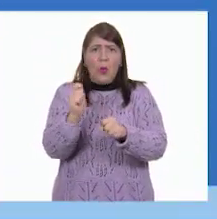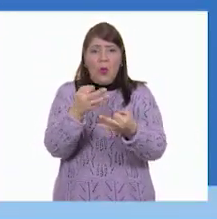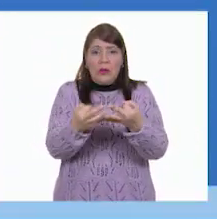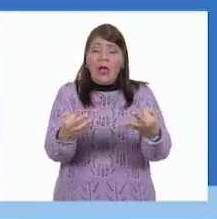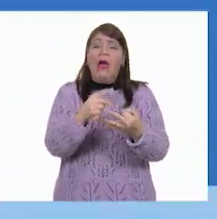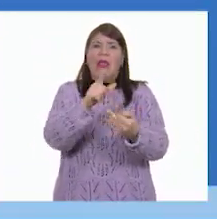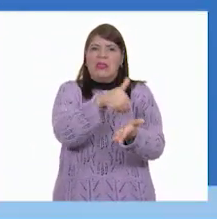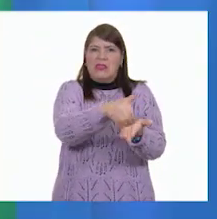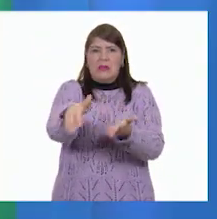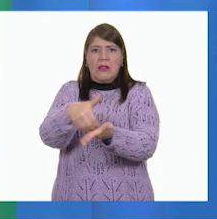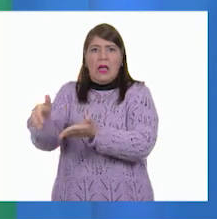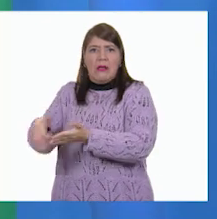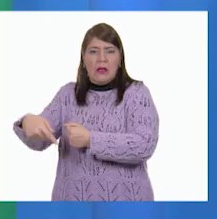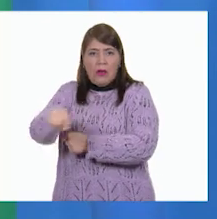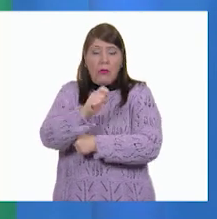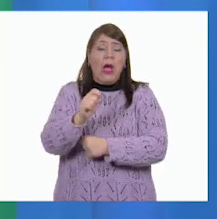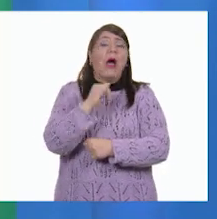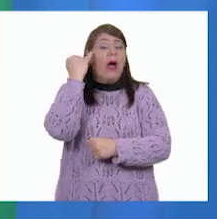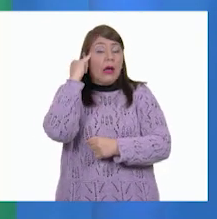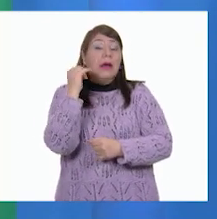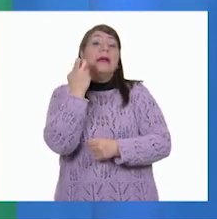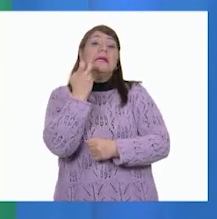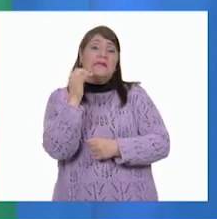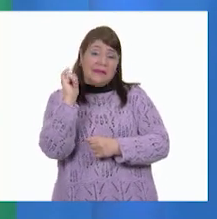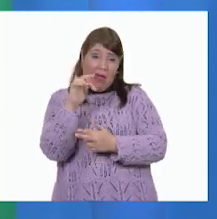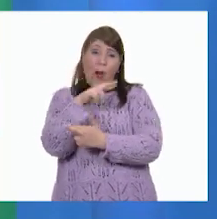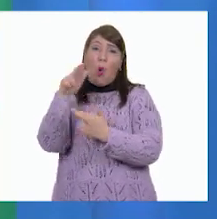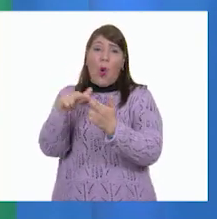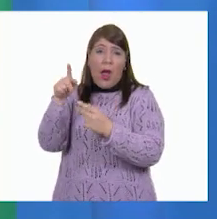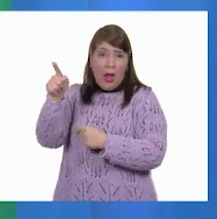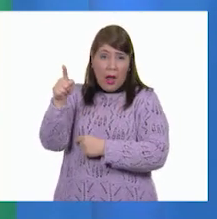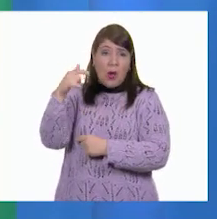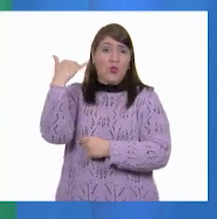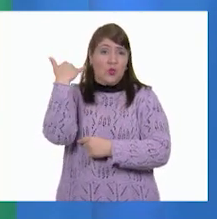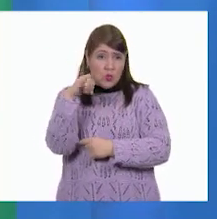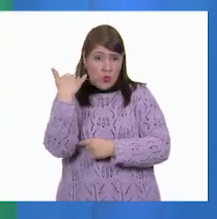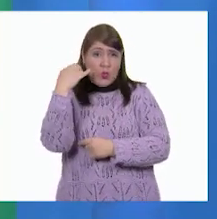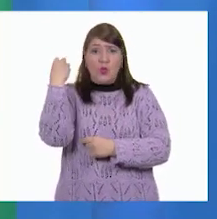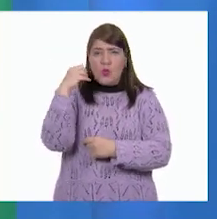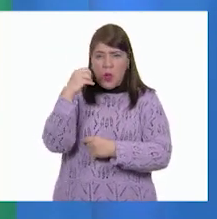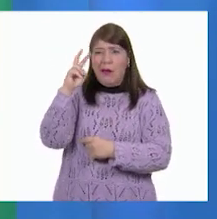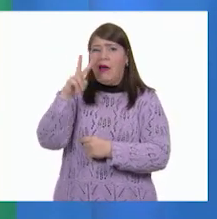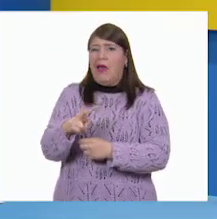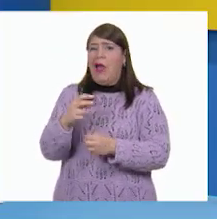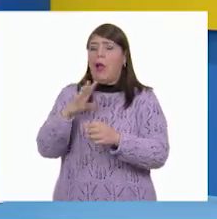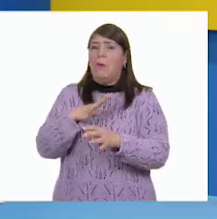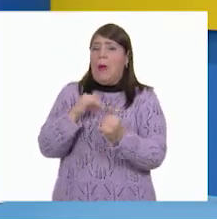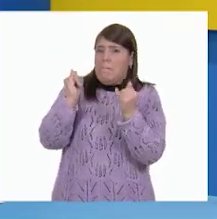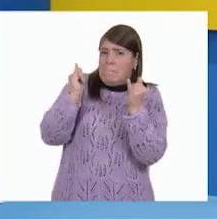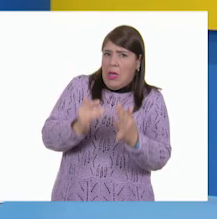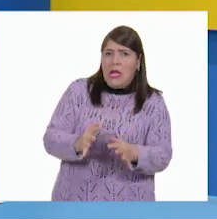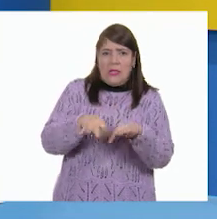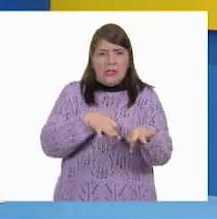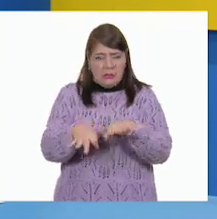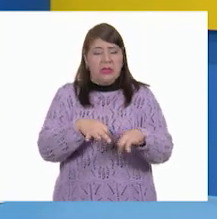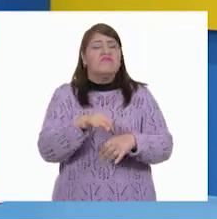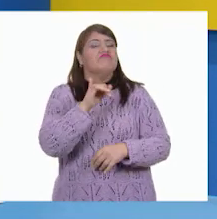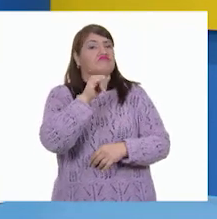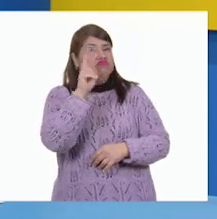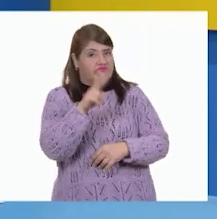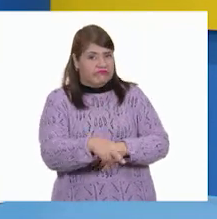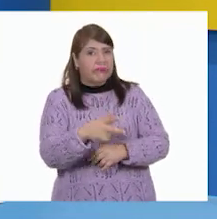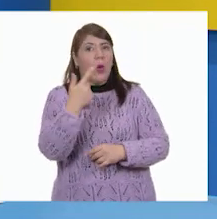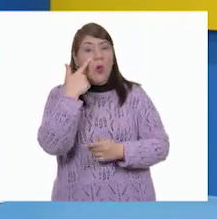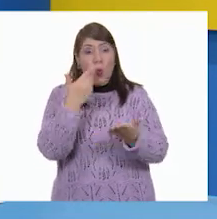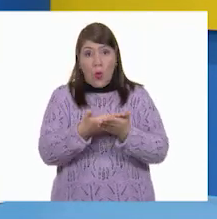de ahí. Sí, regiones como Yucatán y Oaxaca fueron zonas de trabajo forzado. Sí, es verdad. Y ahora